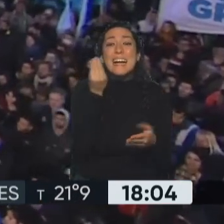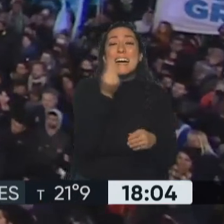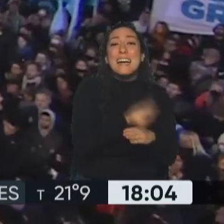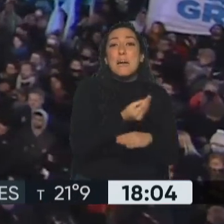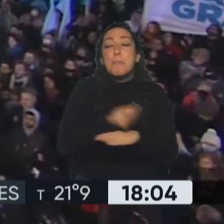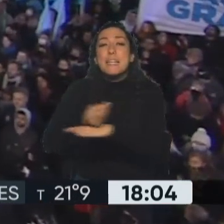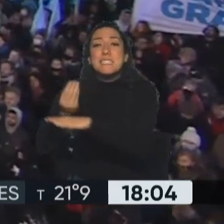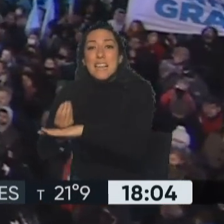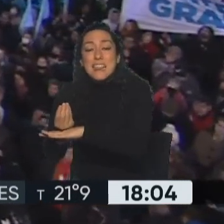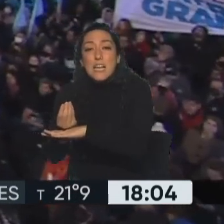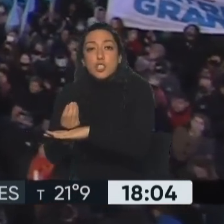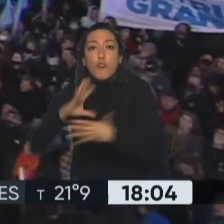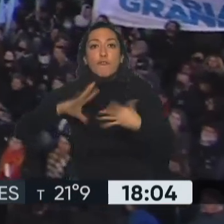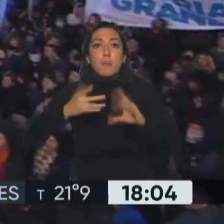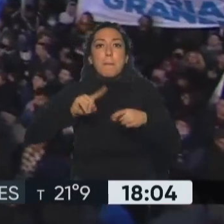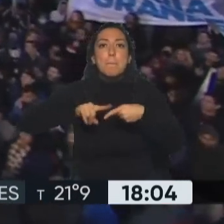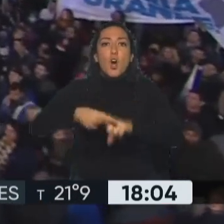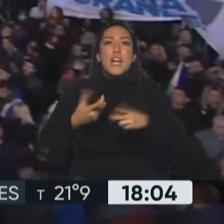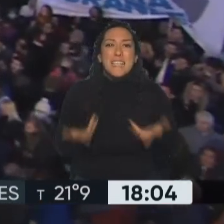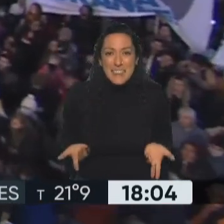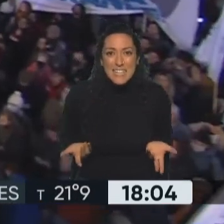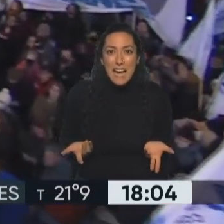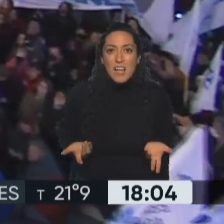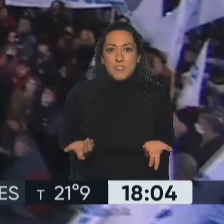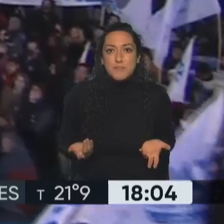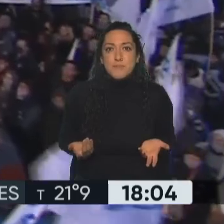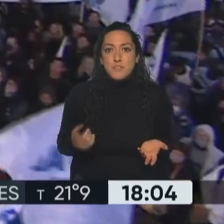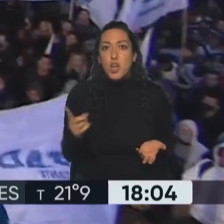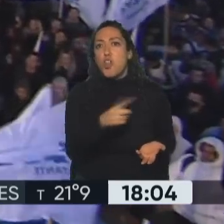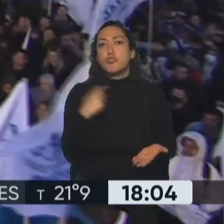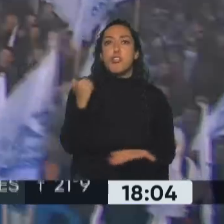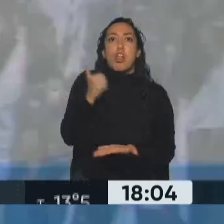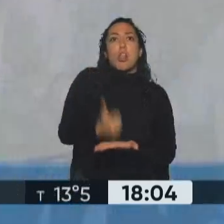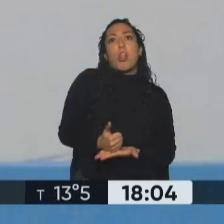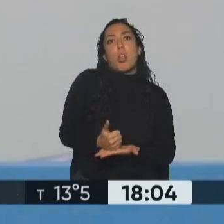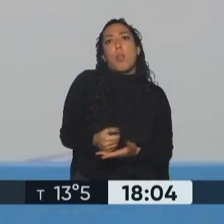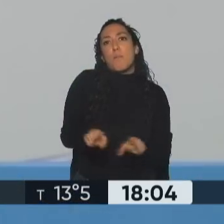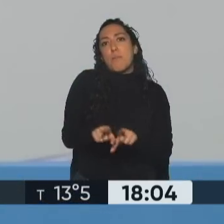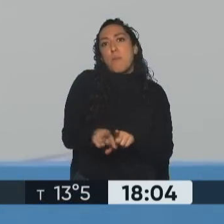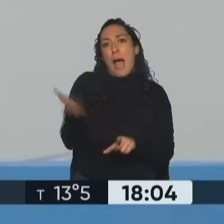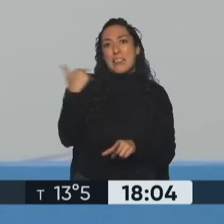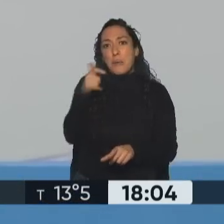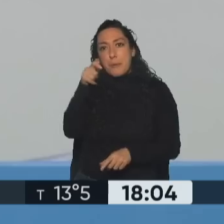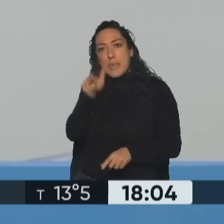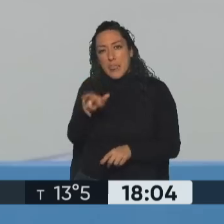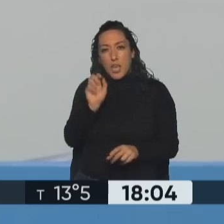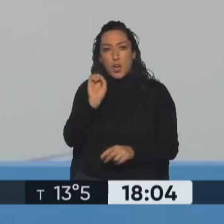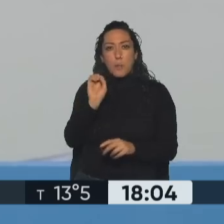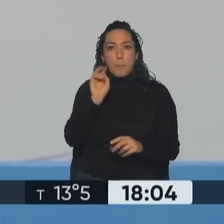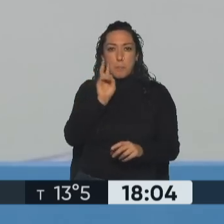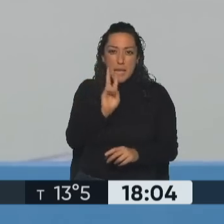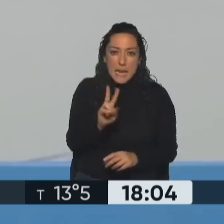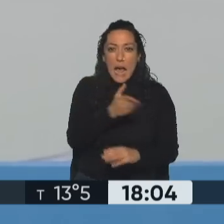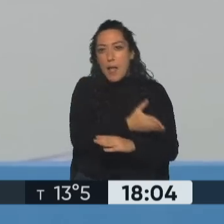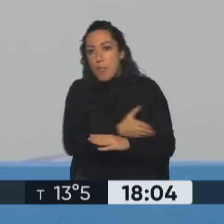representación política. No estamos acá únicamente. Yo miraba recién ese video, tal